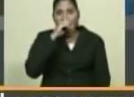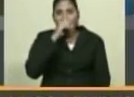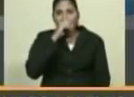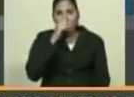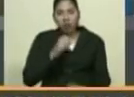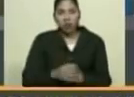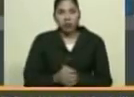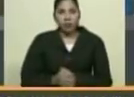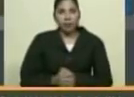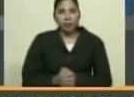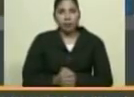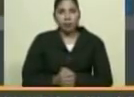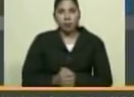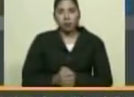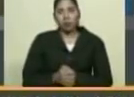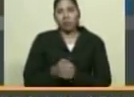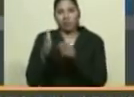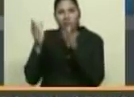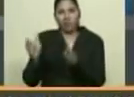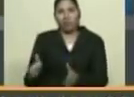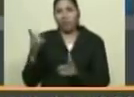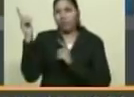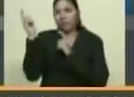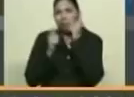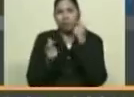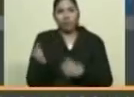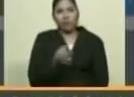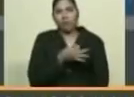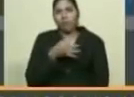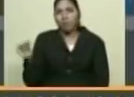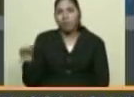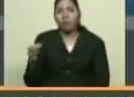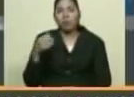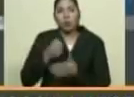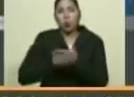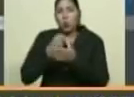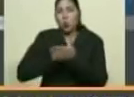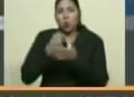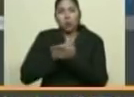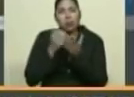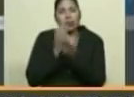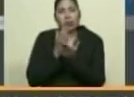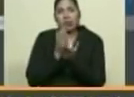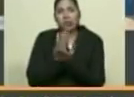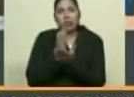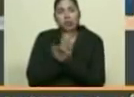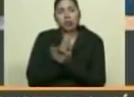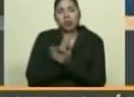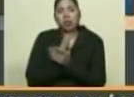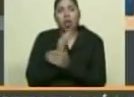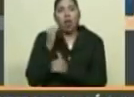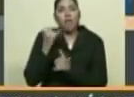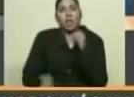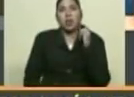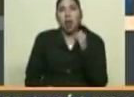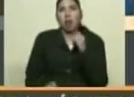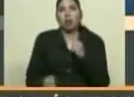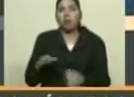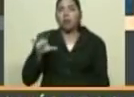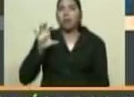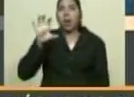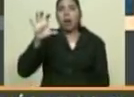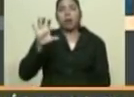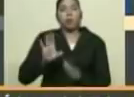los confundan nunca. Y decía que este compañero estaba aquí comandando y le pidieron una terna para venir a